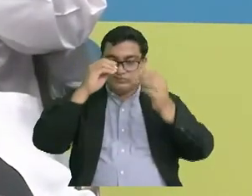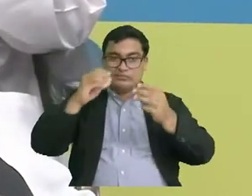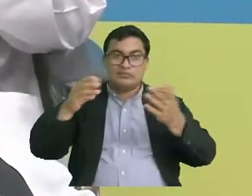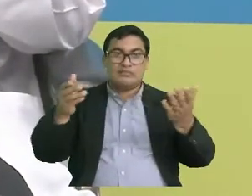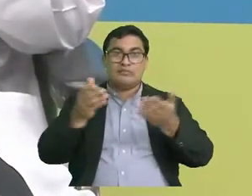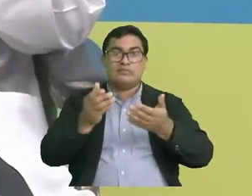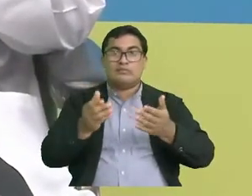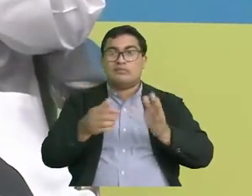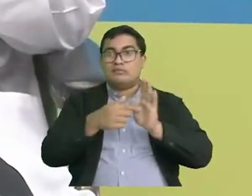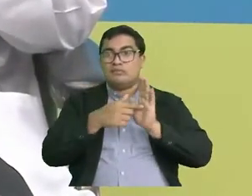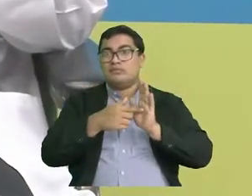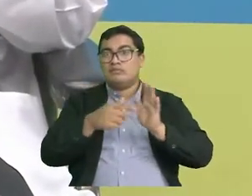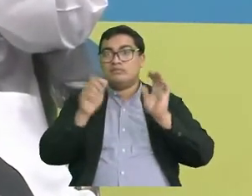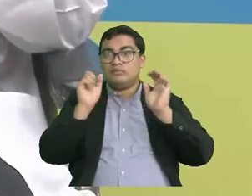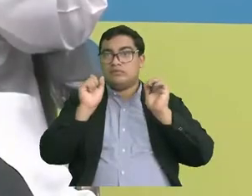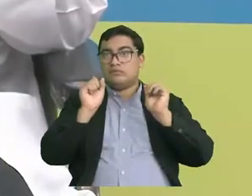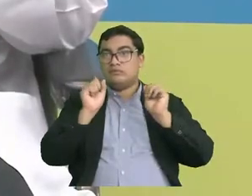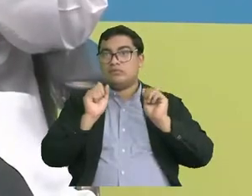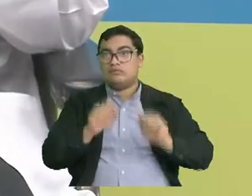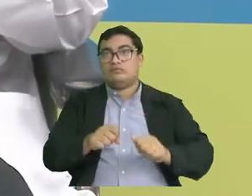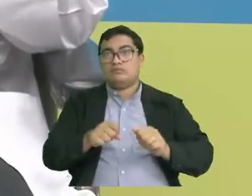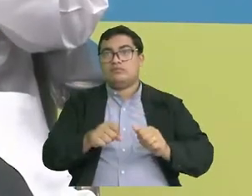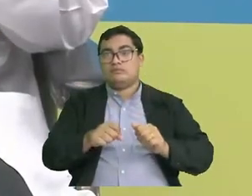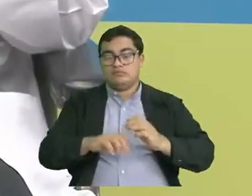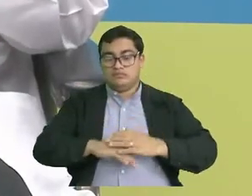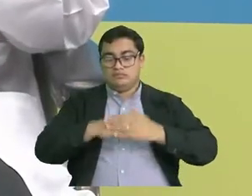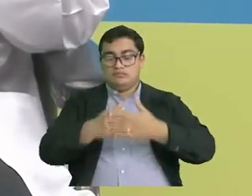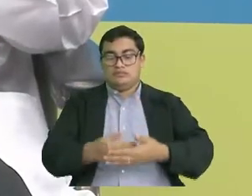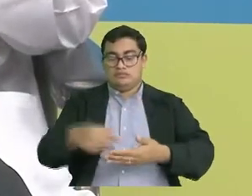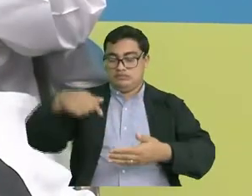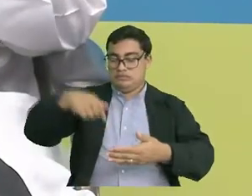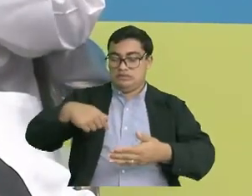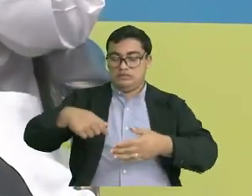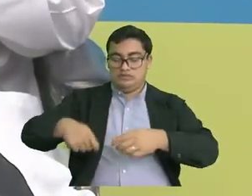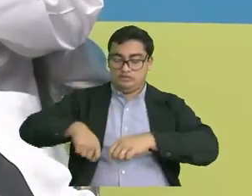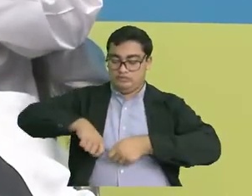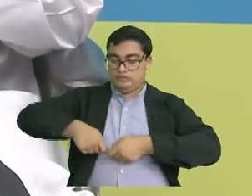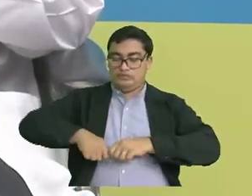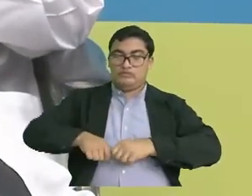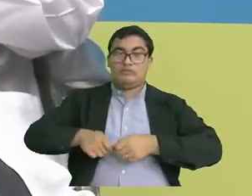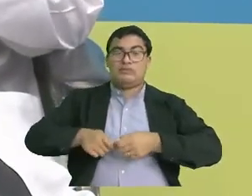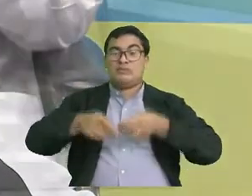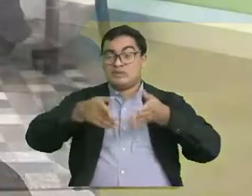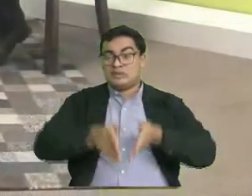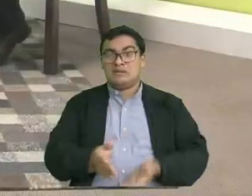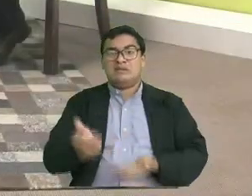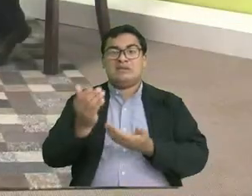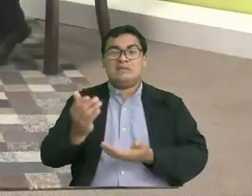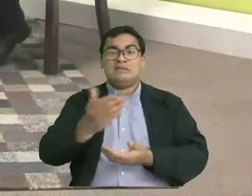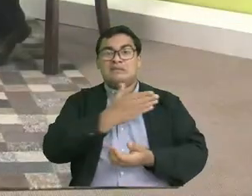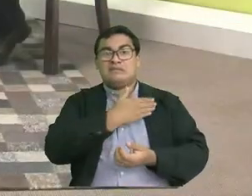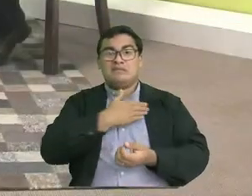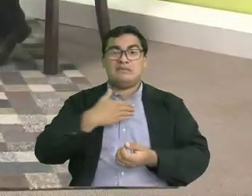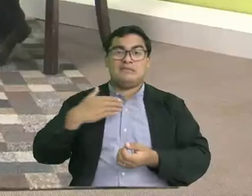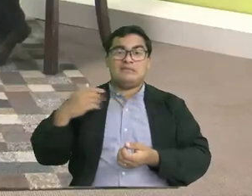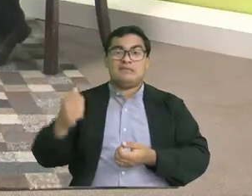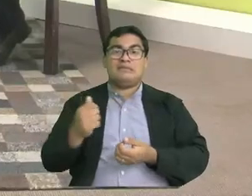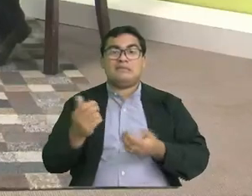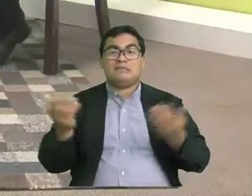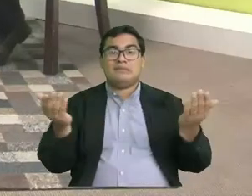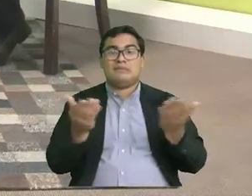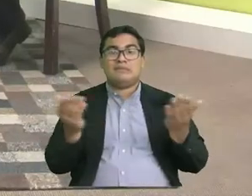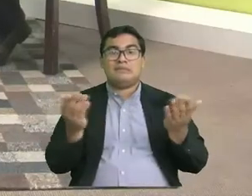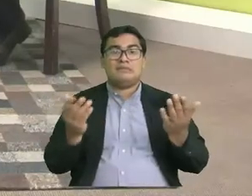en poder hacer operaciones dentro del útero, antes de que los niños nazcan, para mejorarles condiciones y